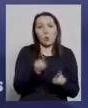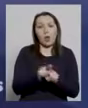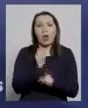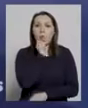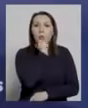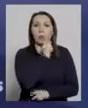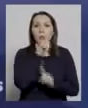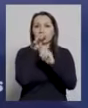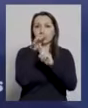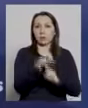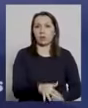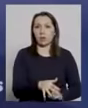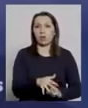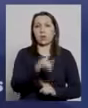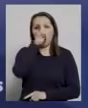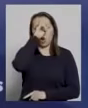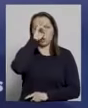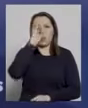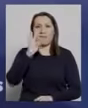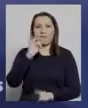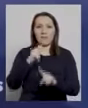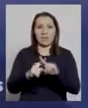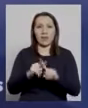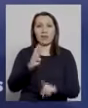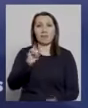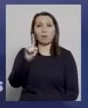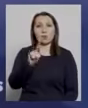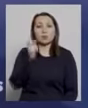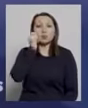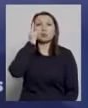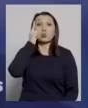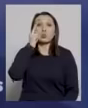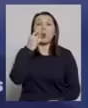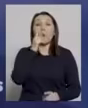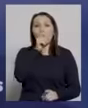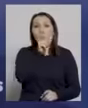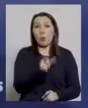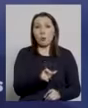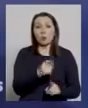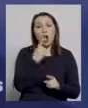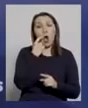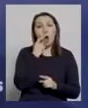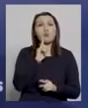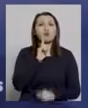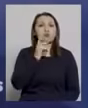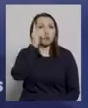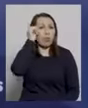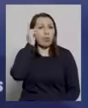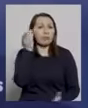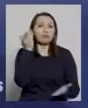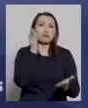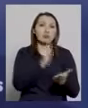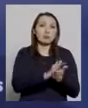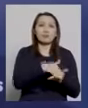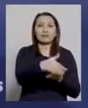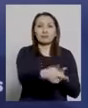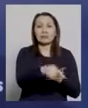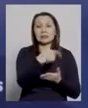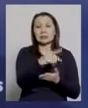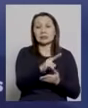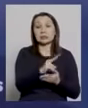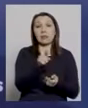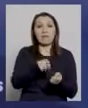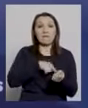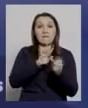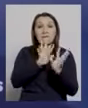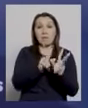denuncia de discriminación en el Hospital Félix Bulnes. Ya se había sabido una sobre un hombre con síndrome de Down que falleció en ese recinto y su